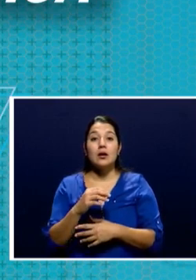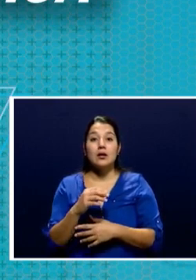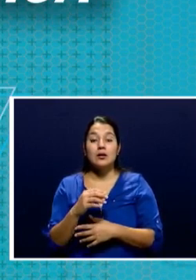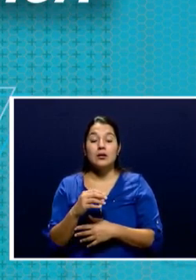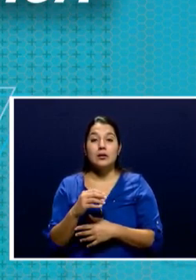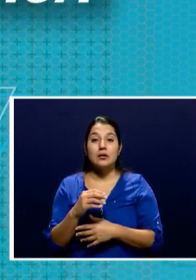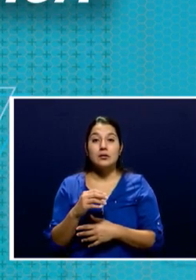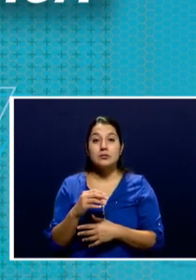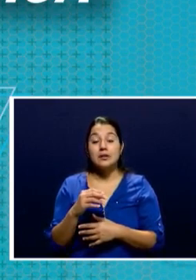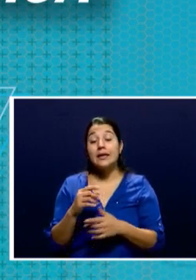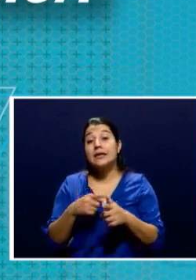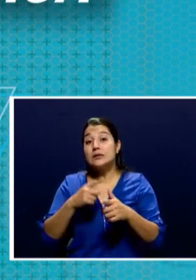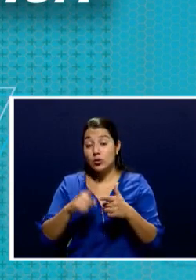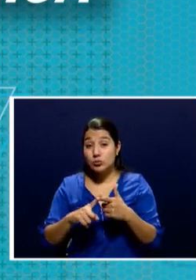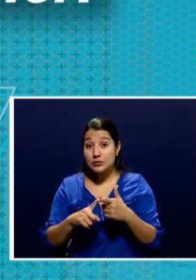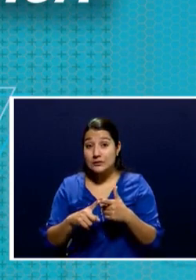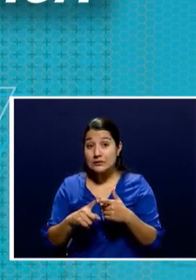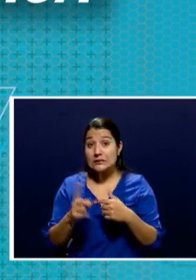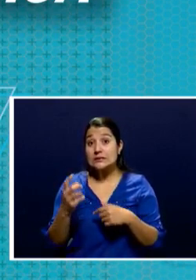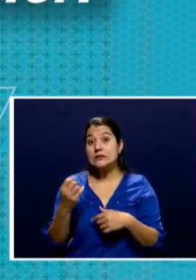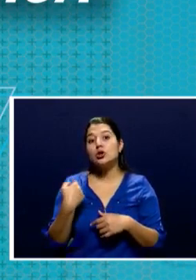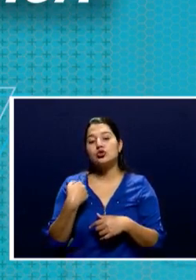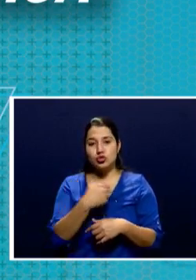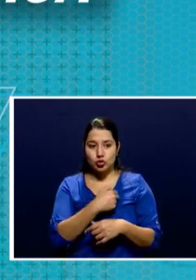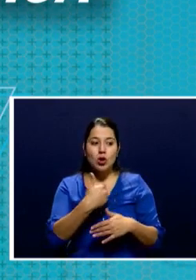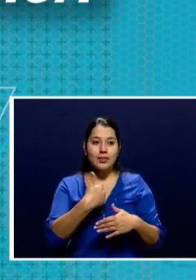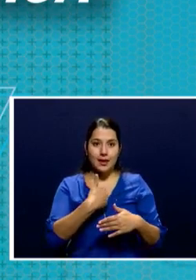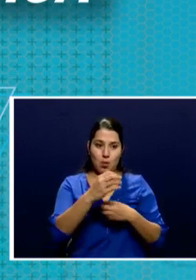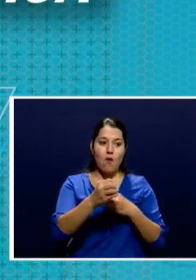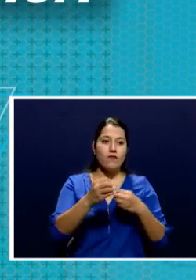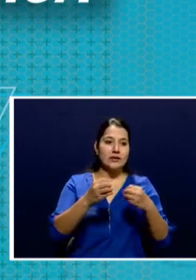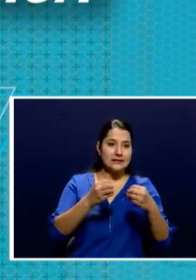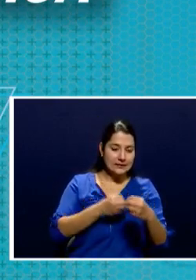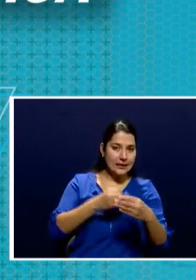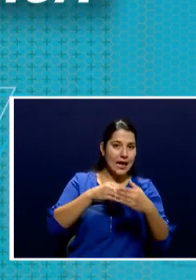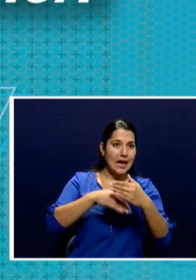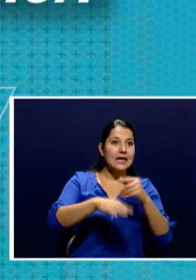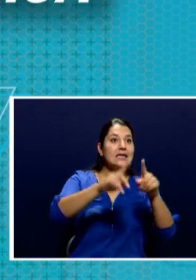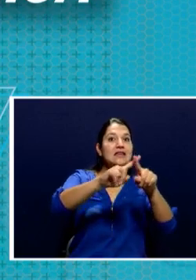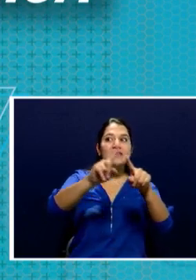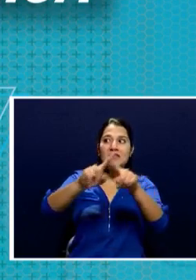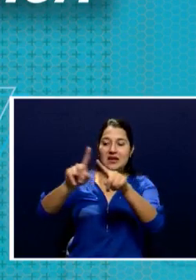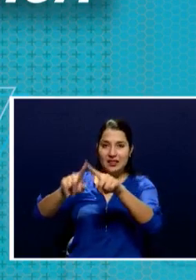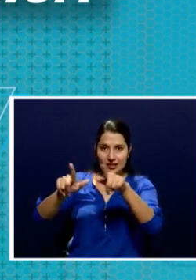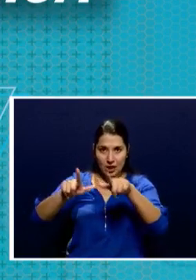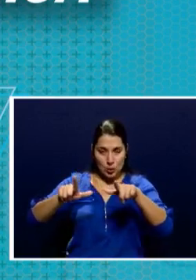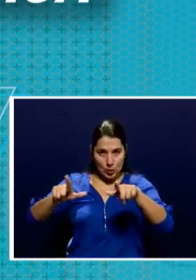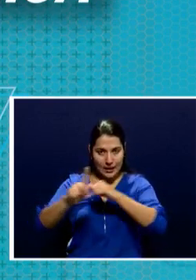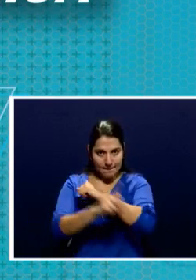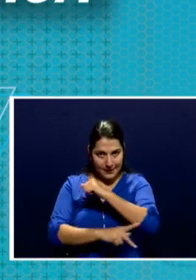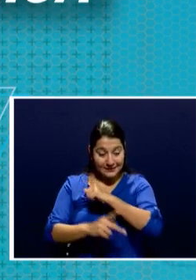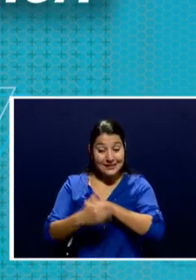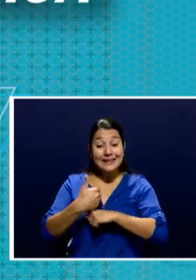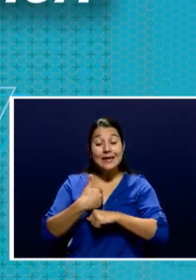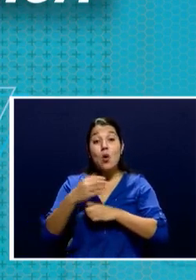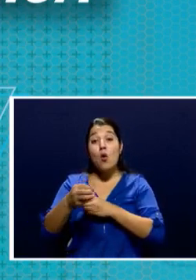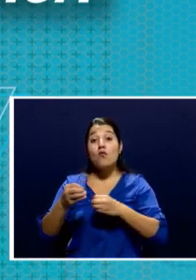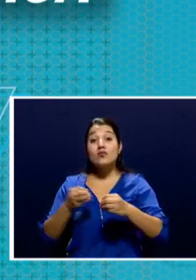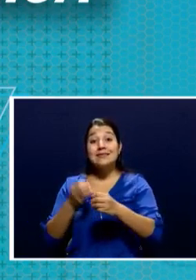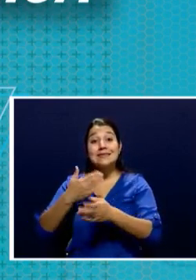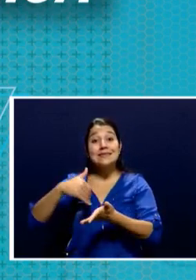potenciales cierres. Así que, si bien nosotros tenemos oficinas regionales y tenemos nuestra sede central, nuestra oficina central, necesitamos